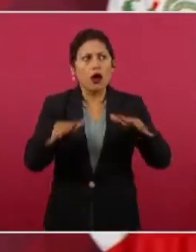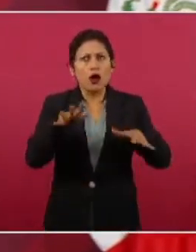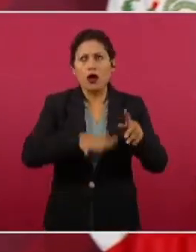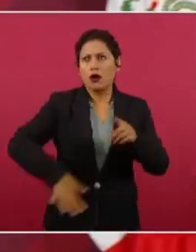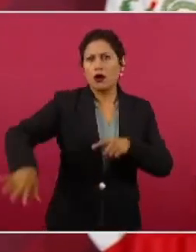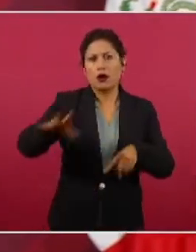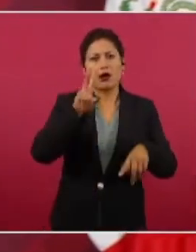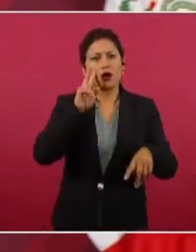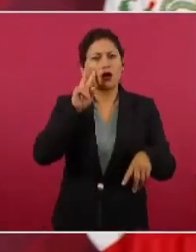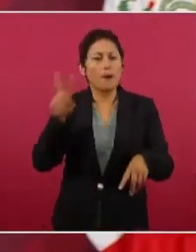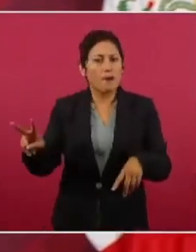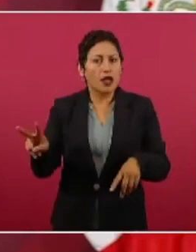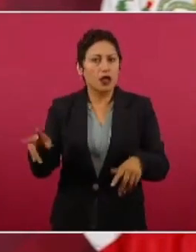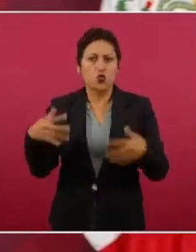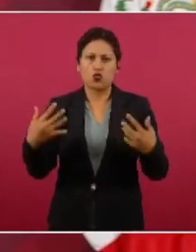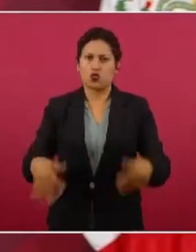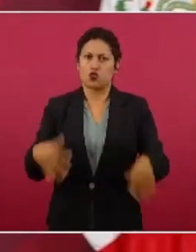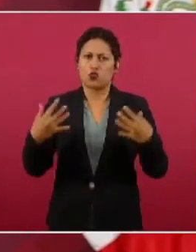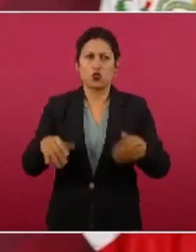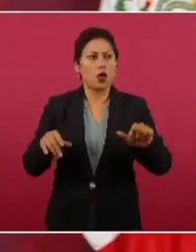ya los opositores